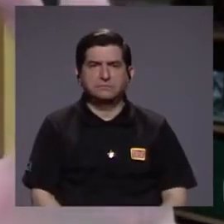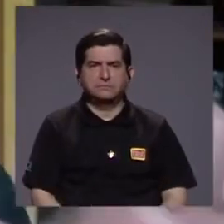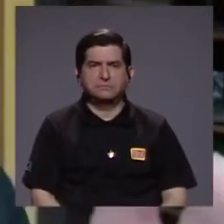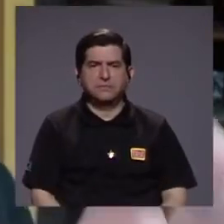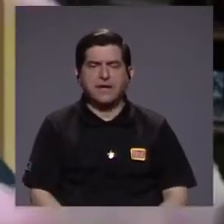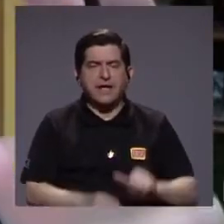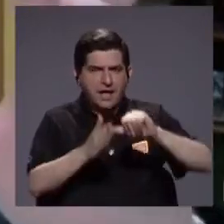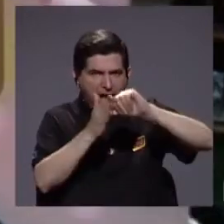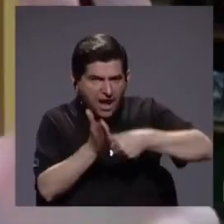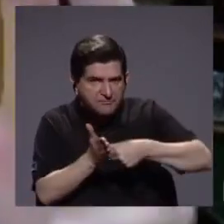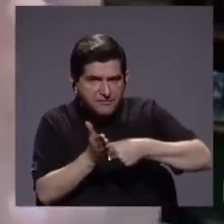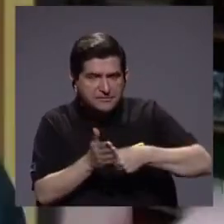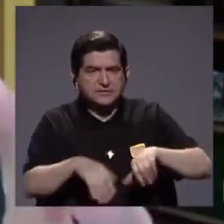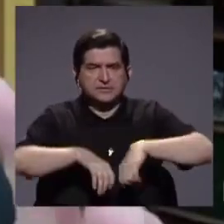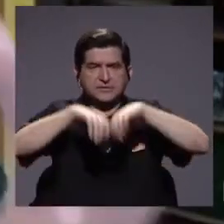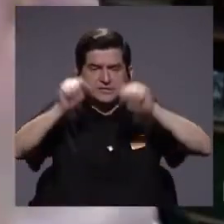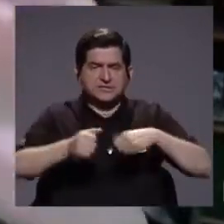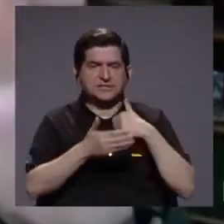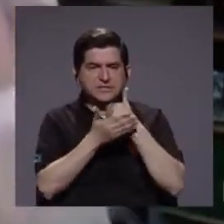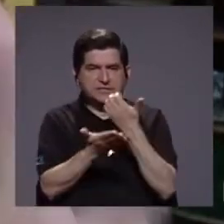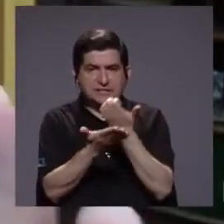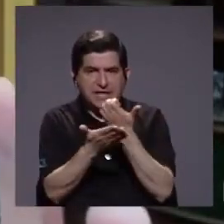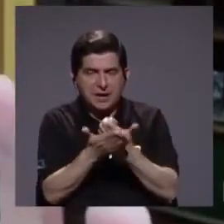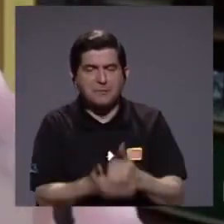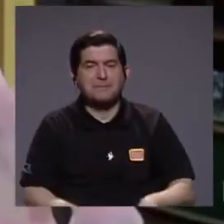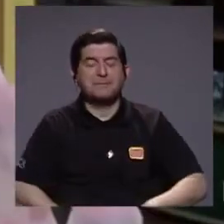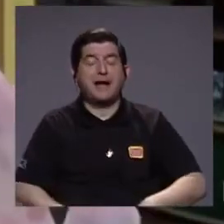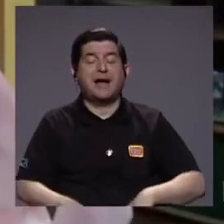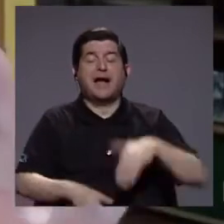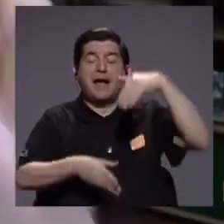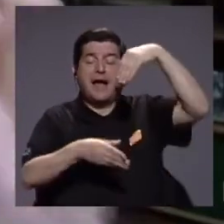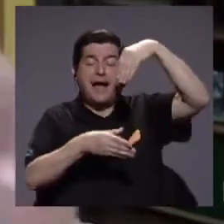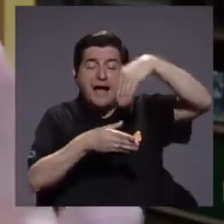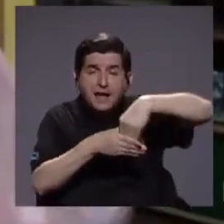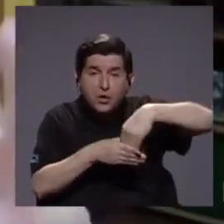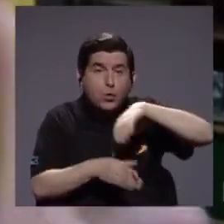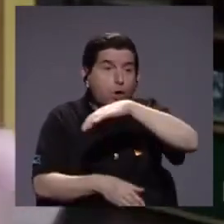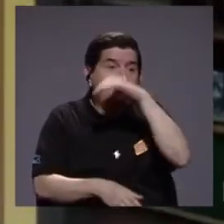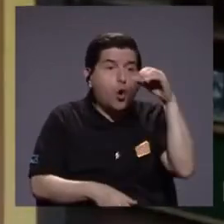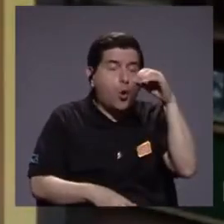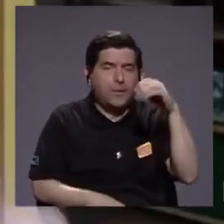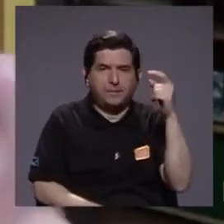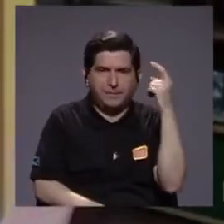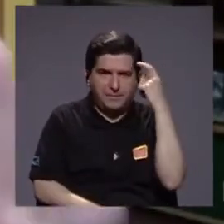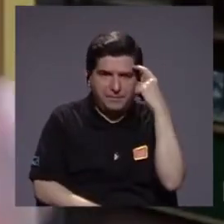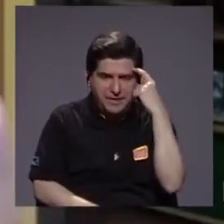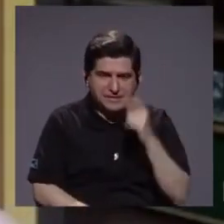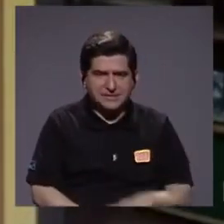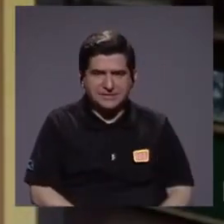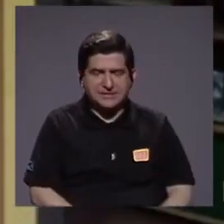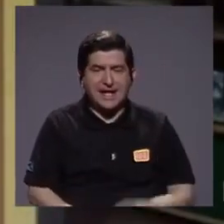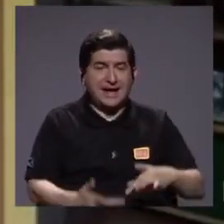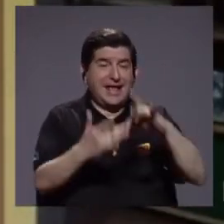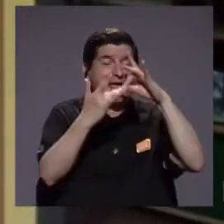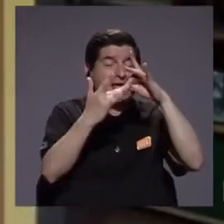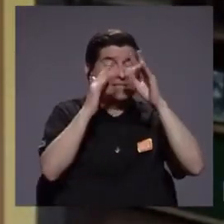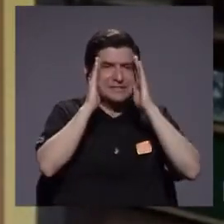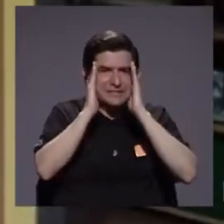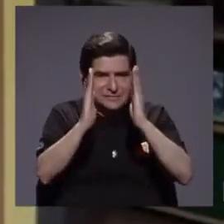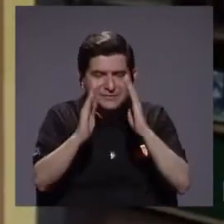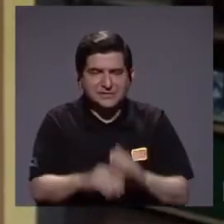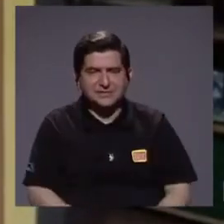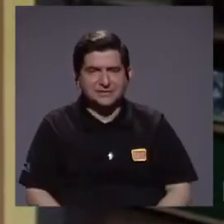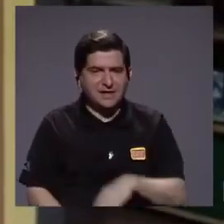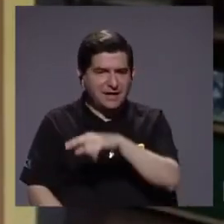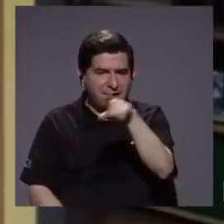Queremos insistir que el sistema de becas debe de contemplar o más bien incluir en forma especial a